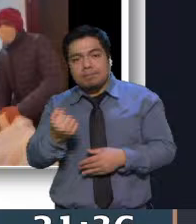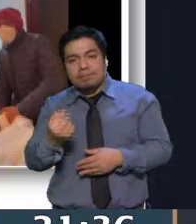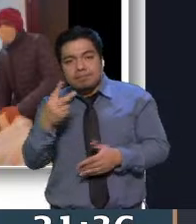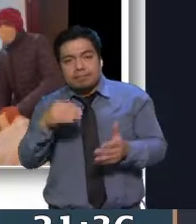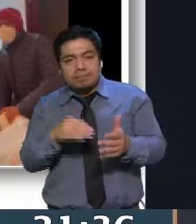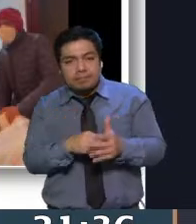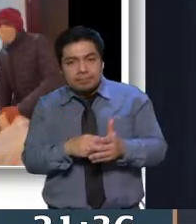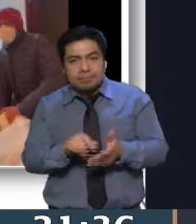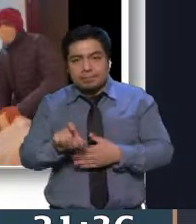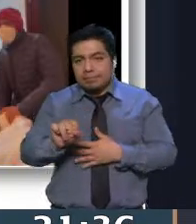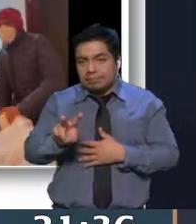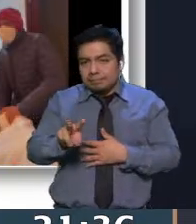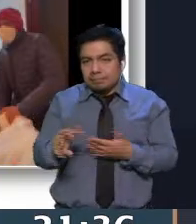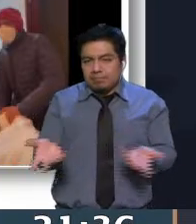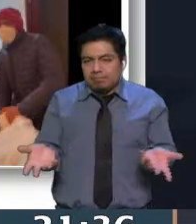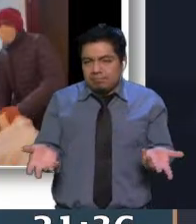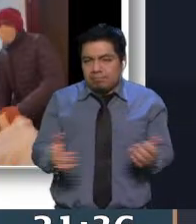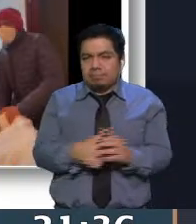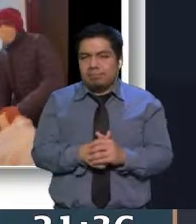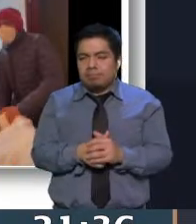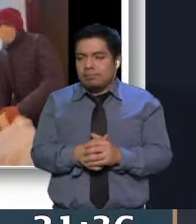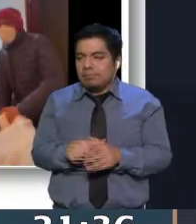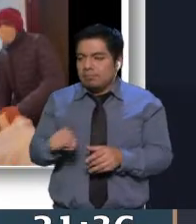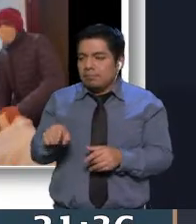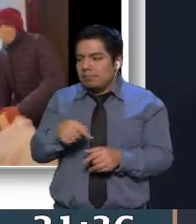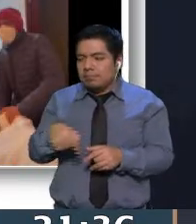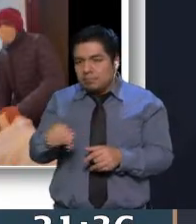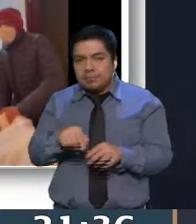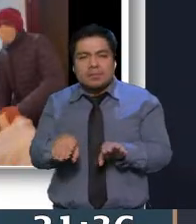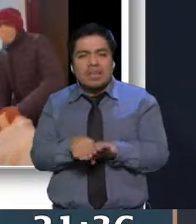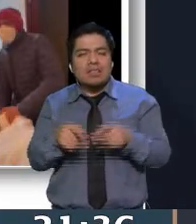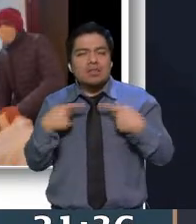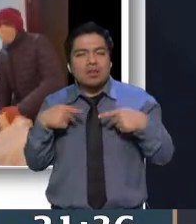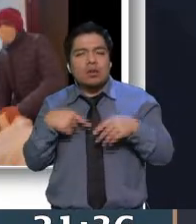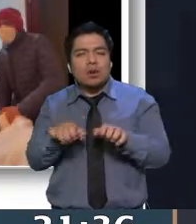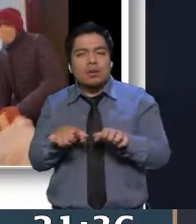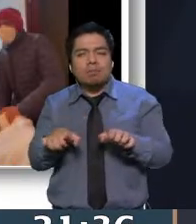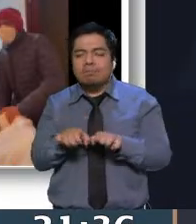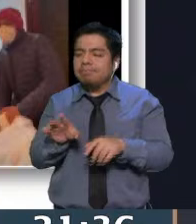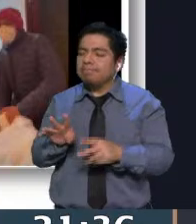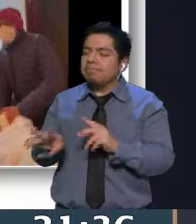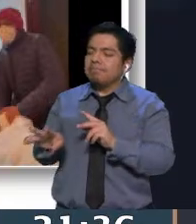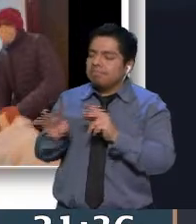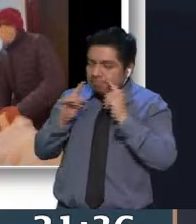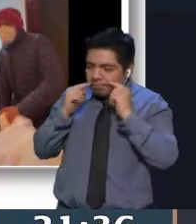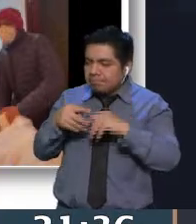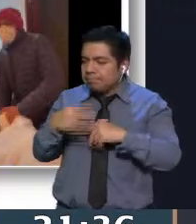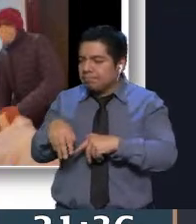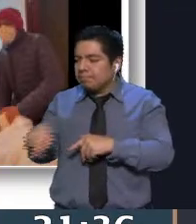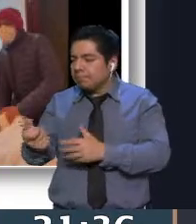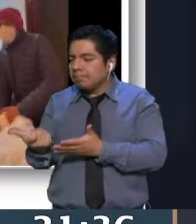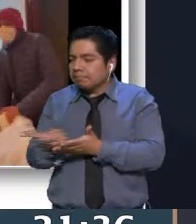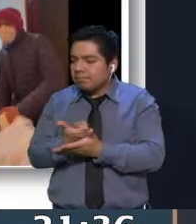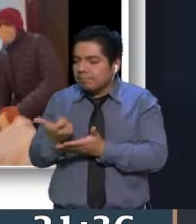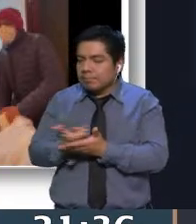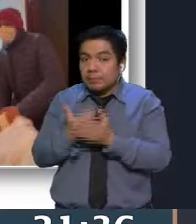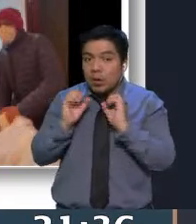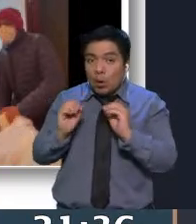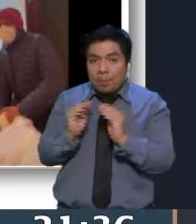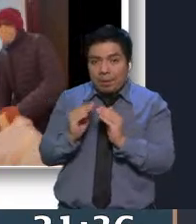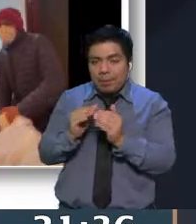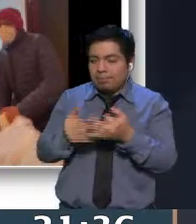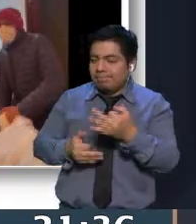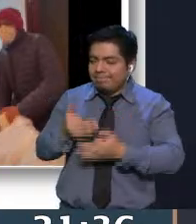del 2022 y corresponde a una diligencia de requerimiento de pago y embargo de un